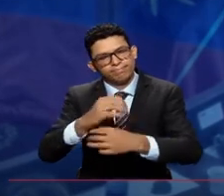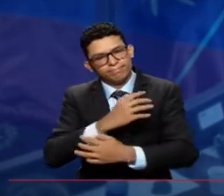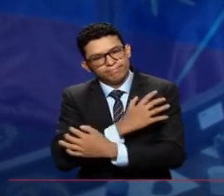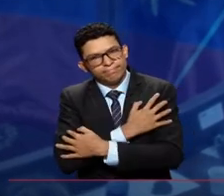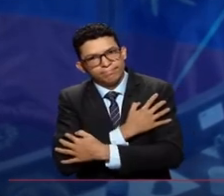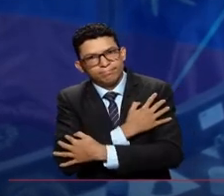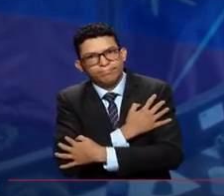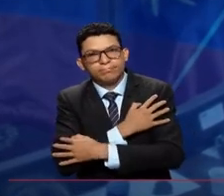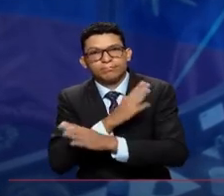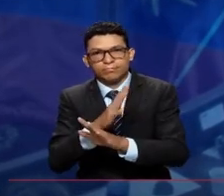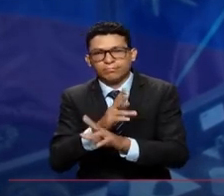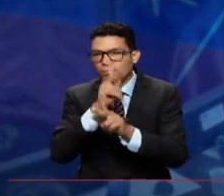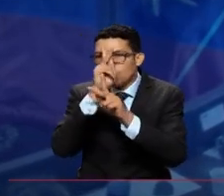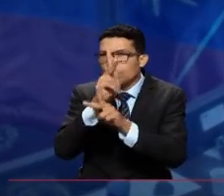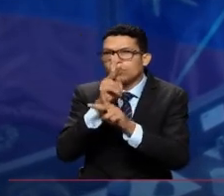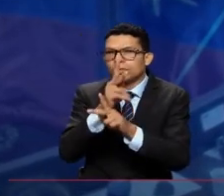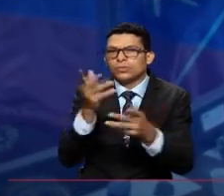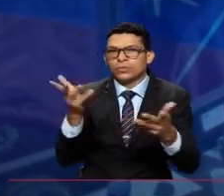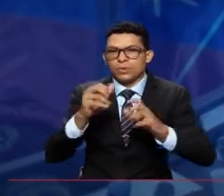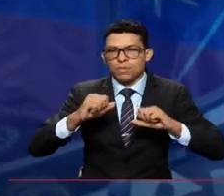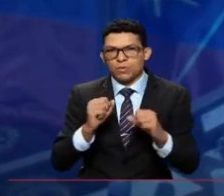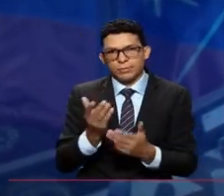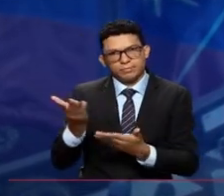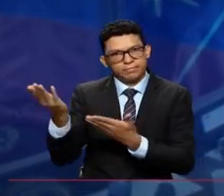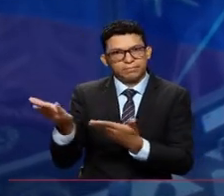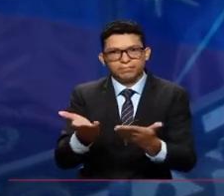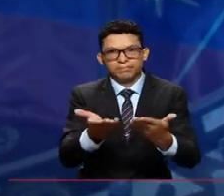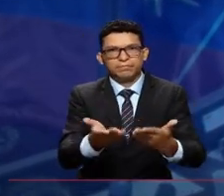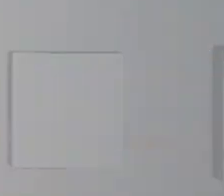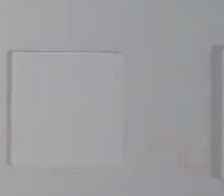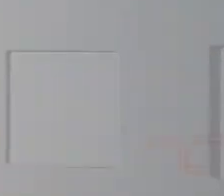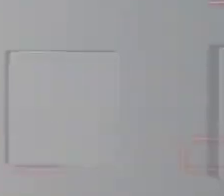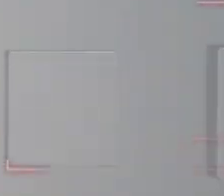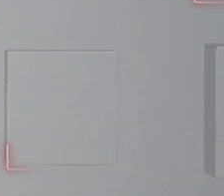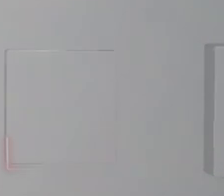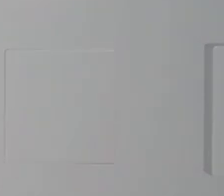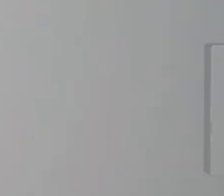se le han rendido con Karen López desde Bogotá Karen muy buenas tardes adelante